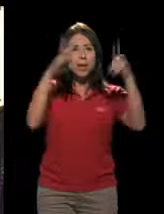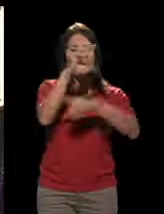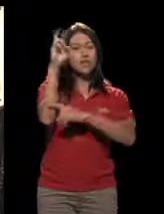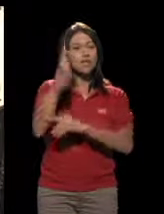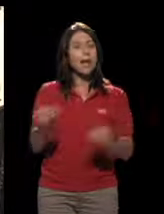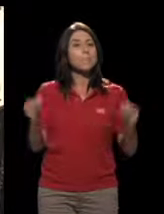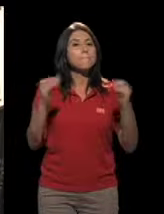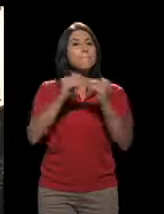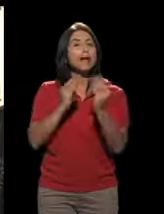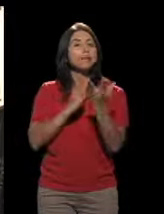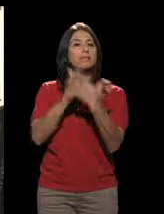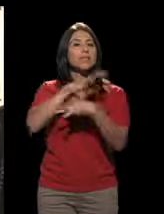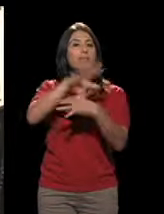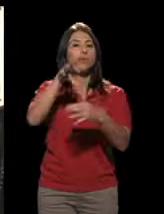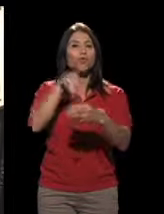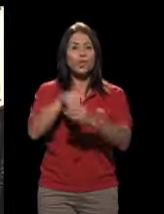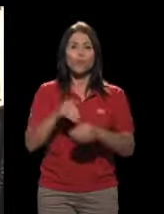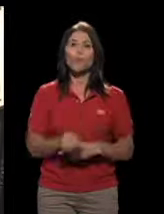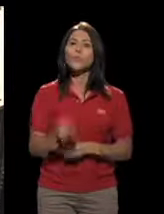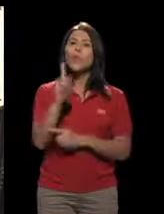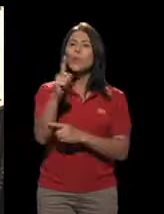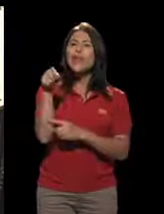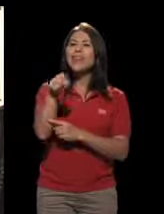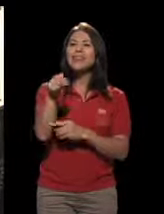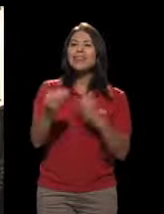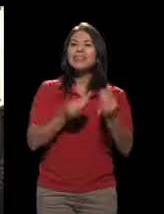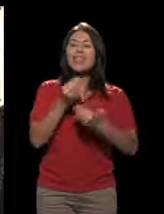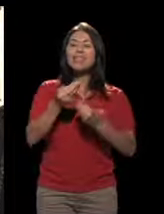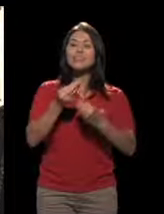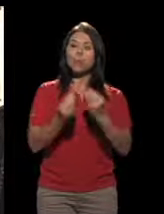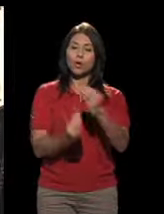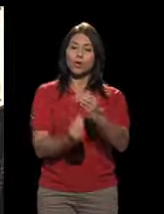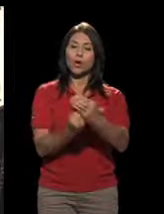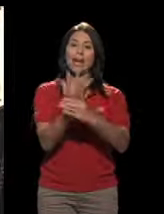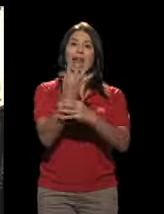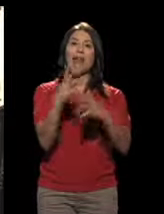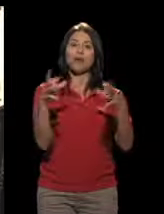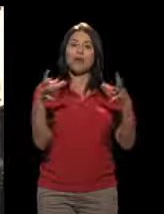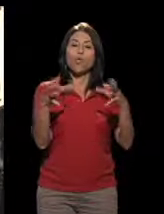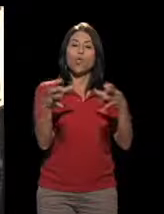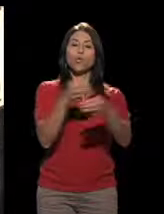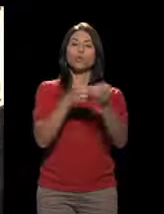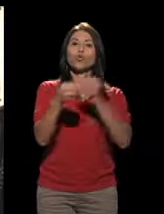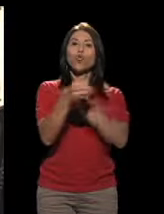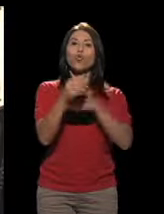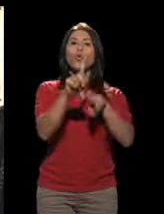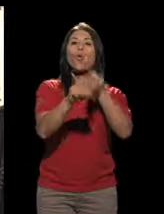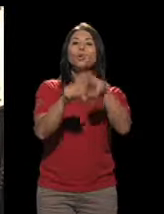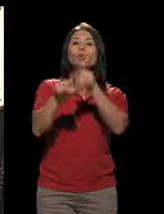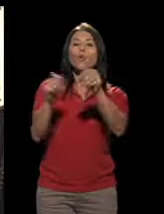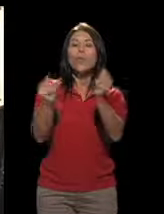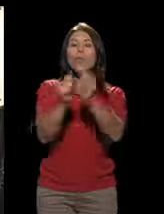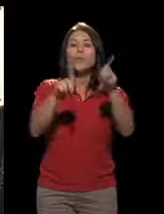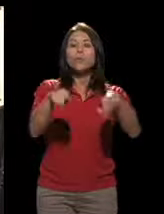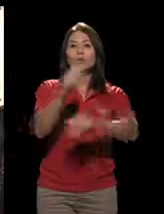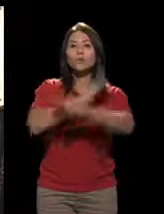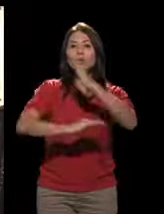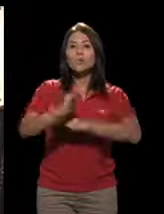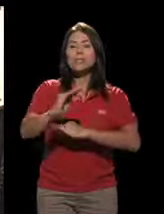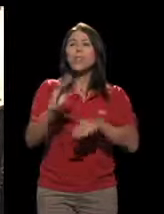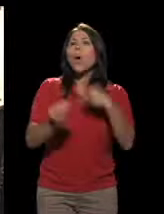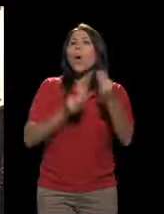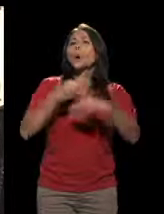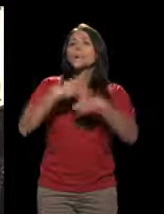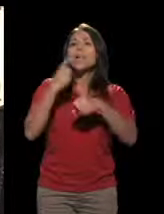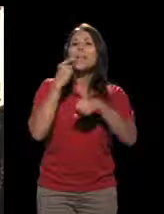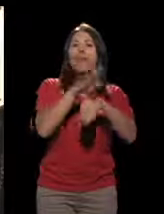más inclusivo. Una de ellas es crear un consejo, ¿verdad?, consultivo con personas con discapacidad. ¿Cómo se haría